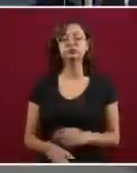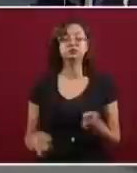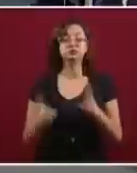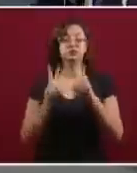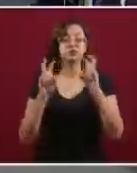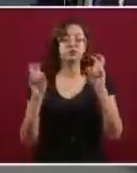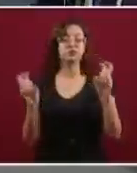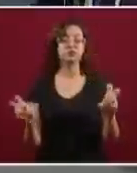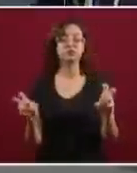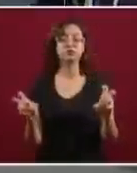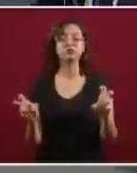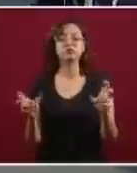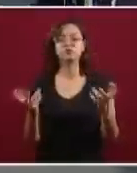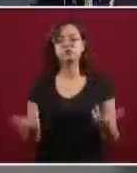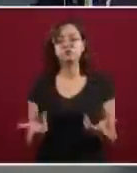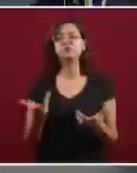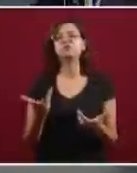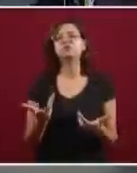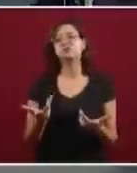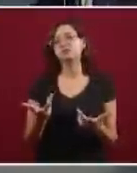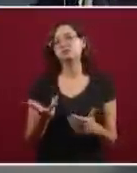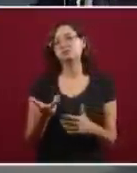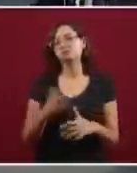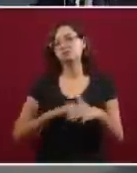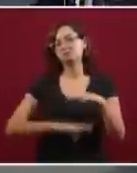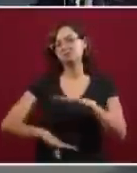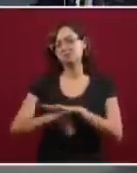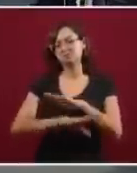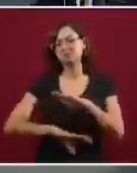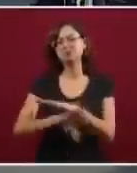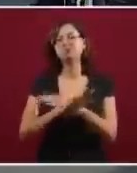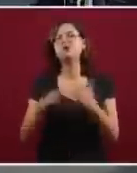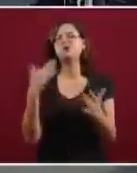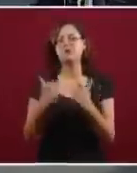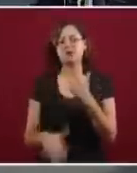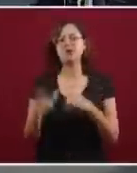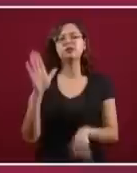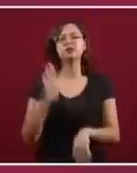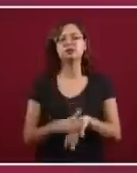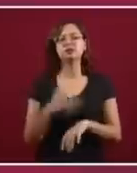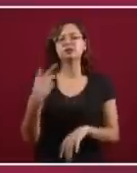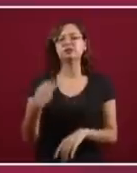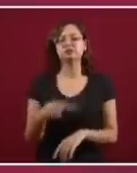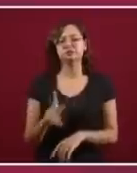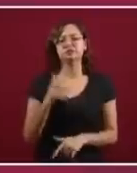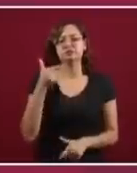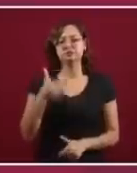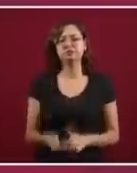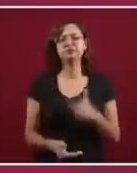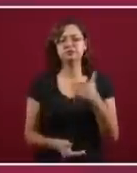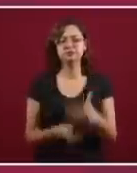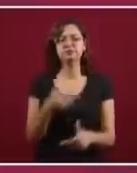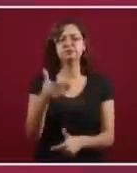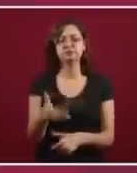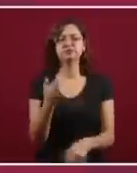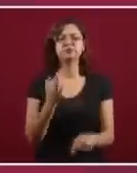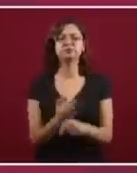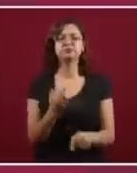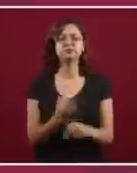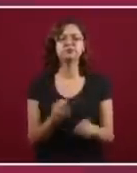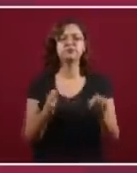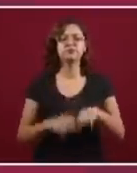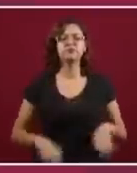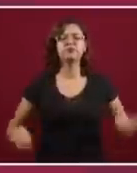aun cuando falta mucho este es un proceso lo importante